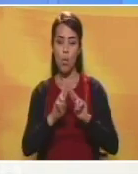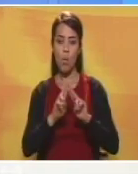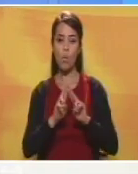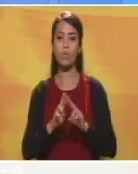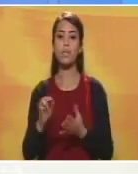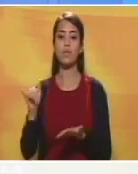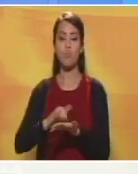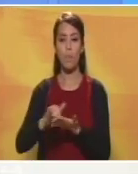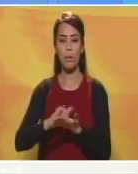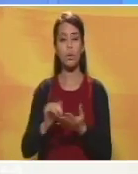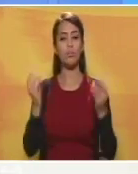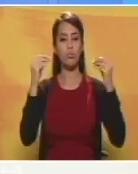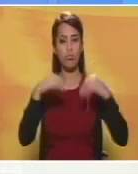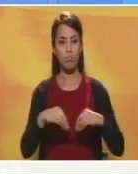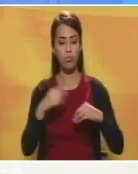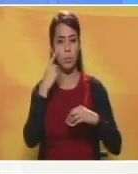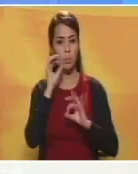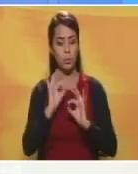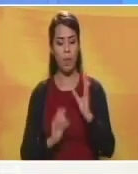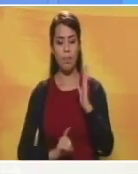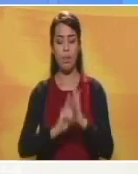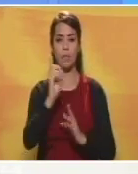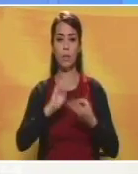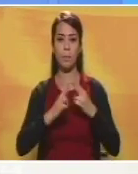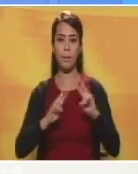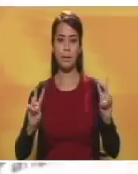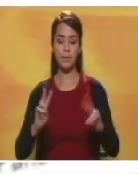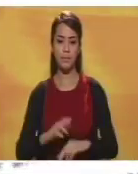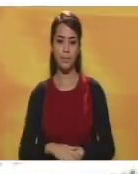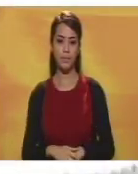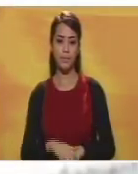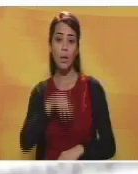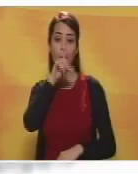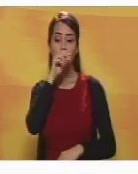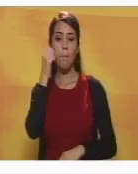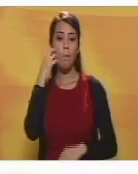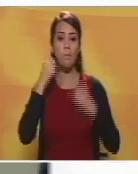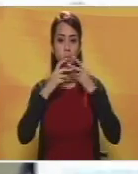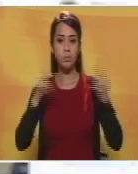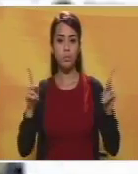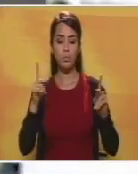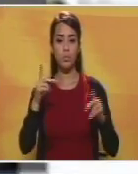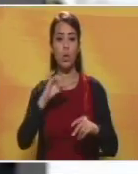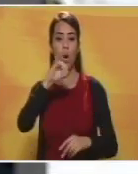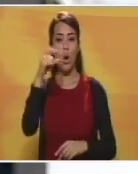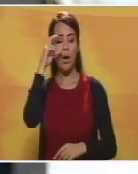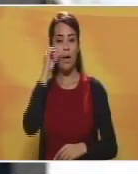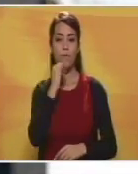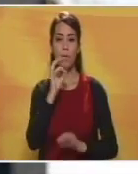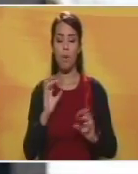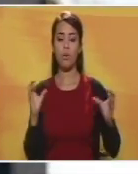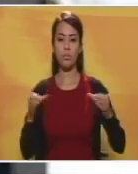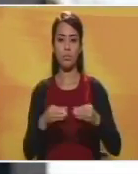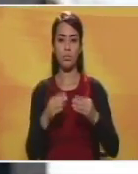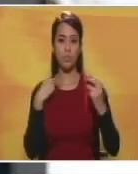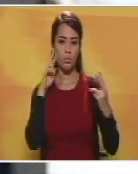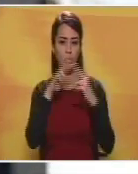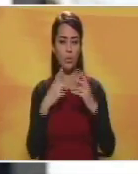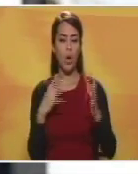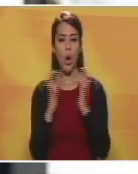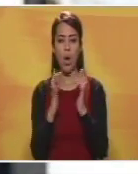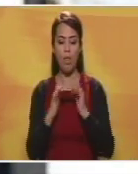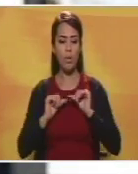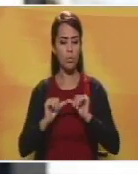Unidos, donde acordaron privilegiar el desarrollo de la paz. A través de su cuenta en Twitter, Arreaza indicó que este encuentro pretende mantener